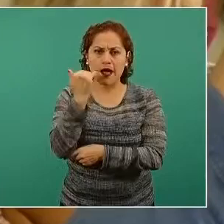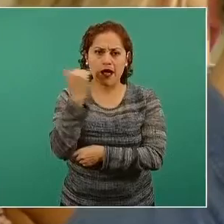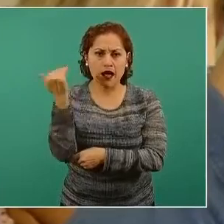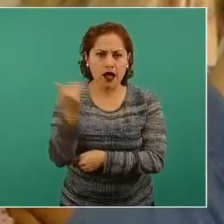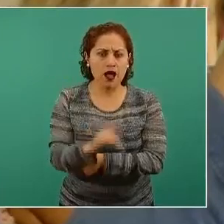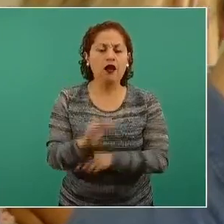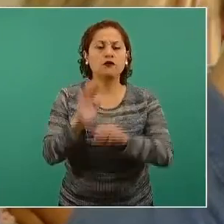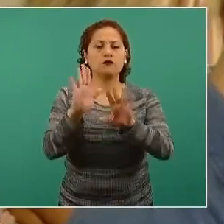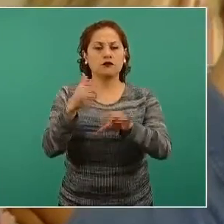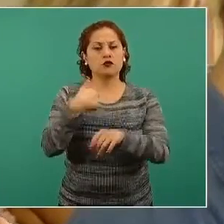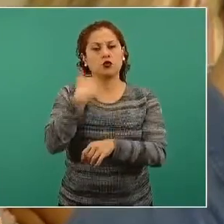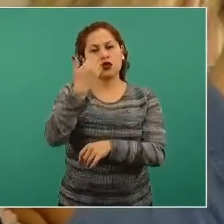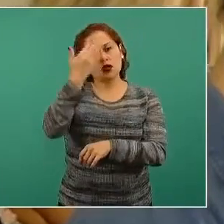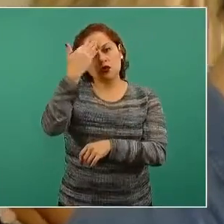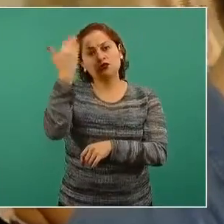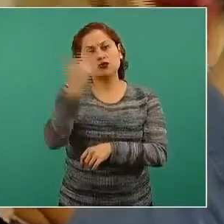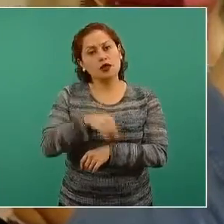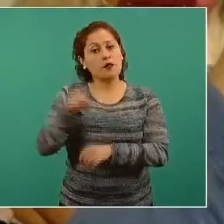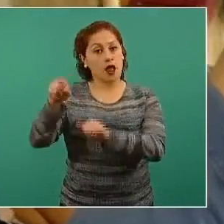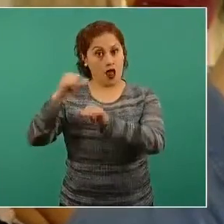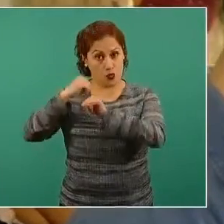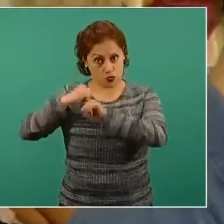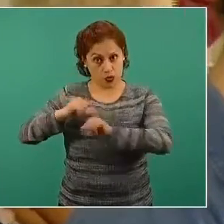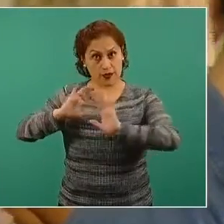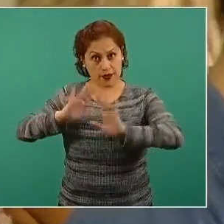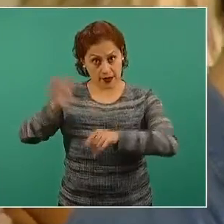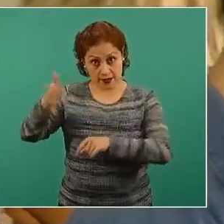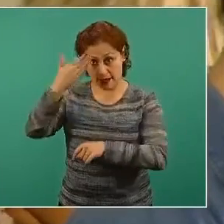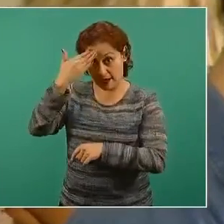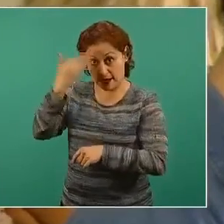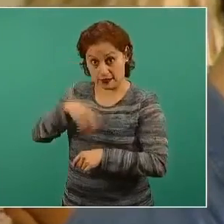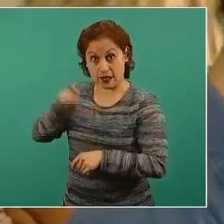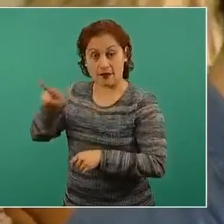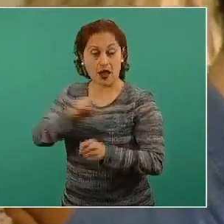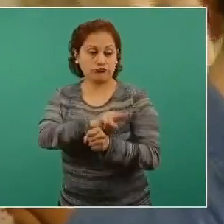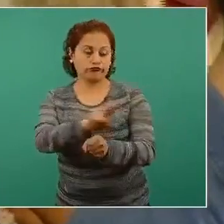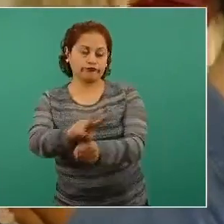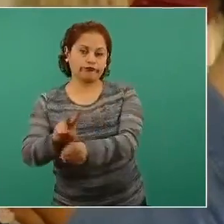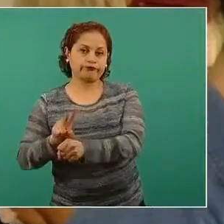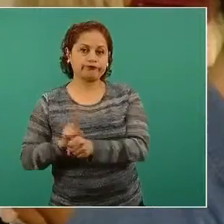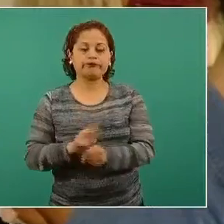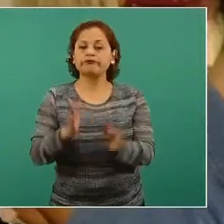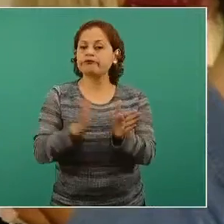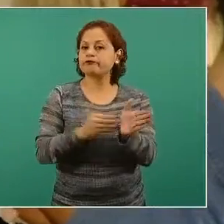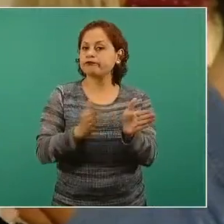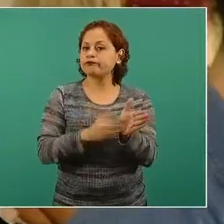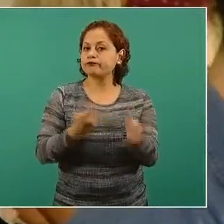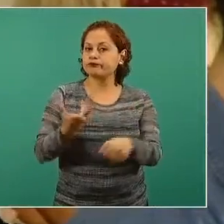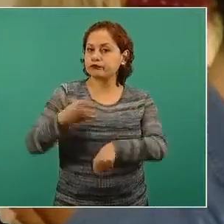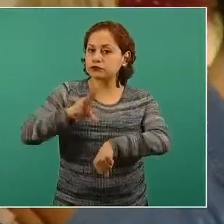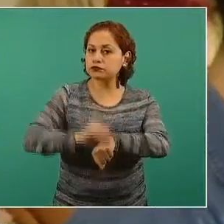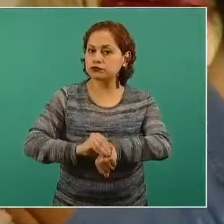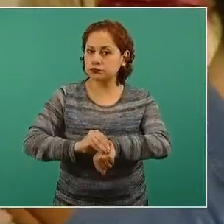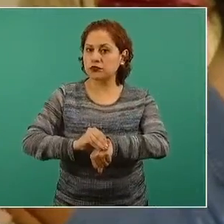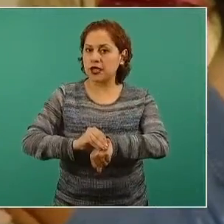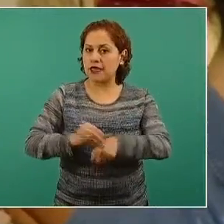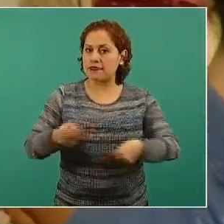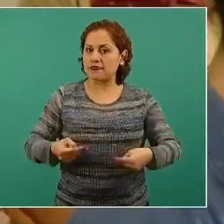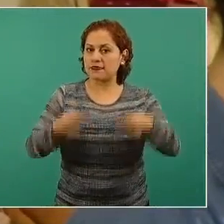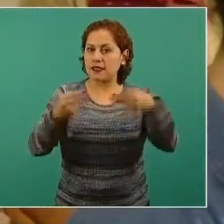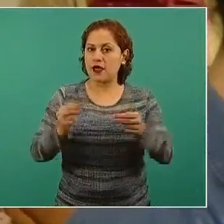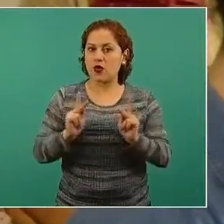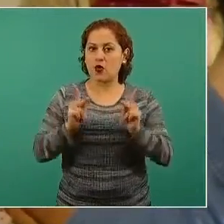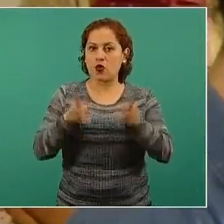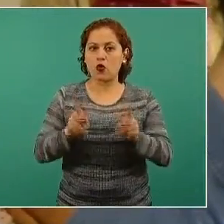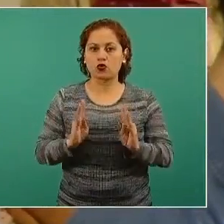Saber si ya platicaron con la autoridad para poderle poner lupa a algún estatus que tengan sobre al corte a un año del